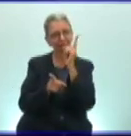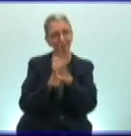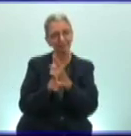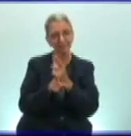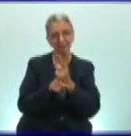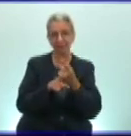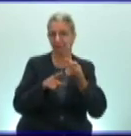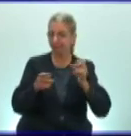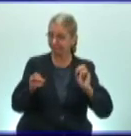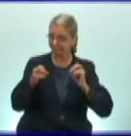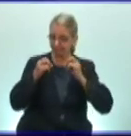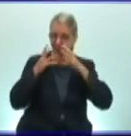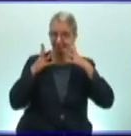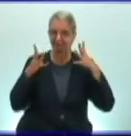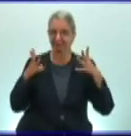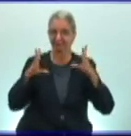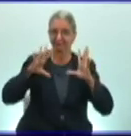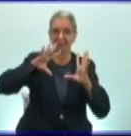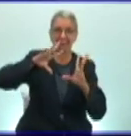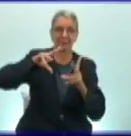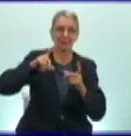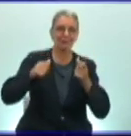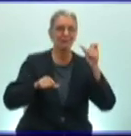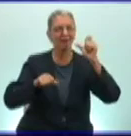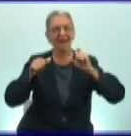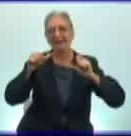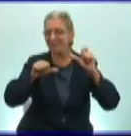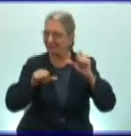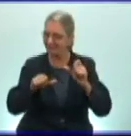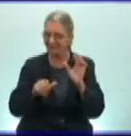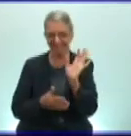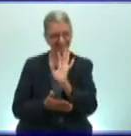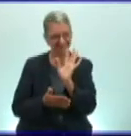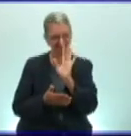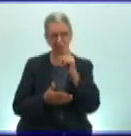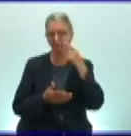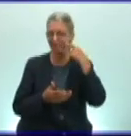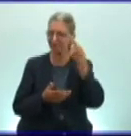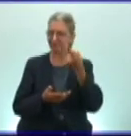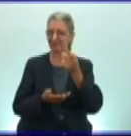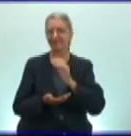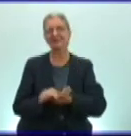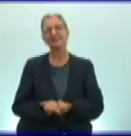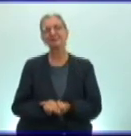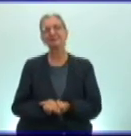seguir descubriendo el fascinante mundo de la química. Nos vemos.